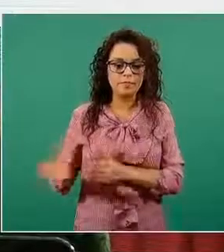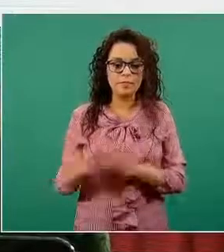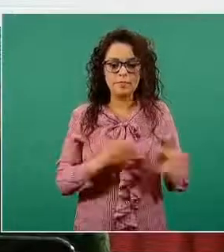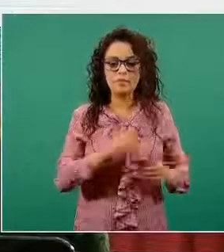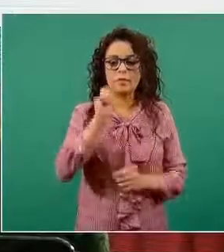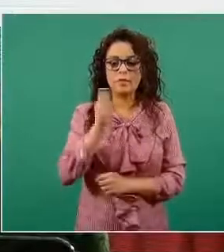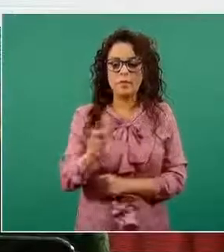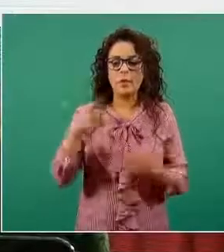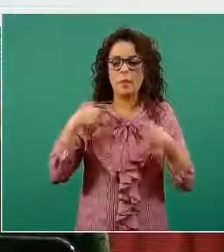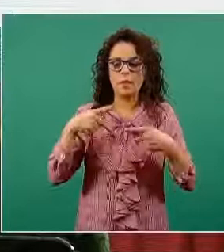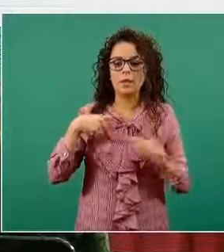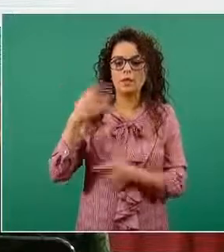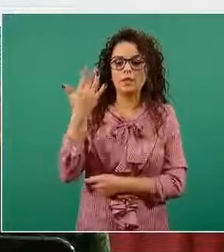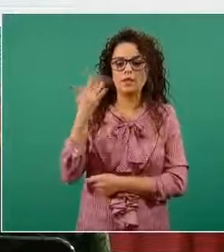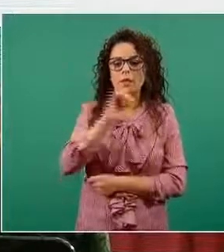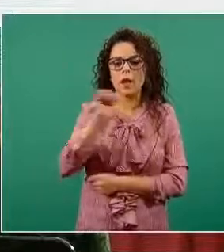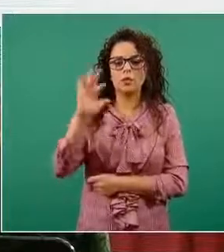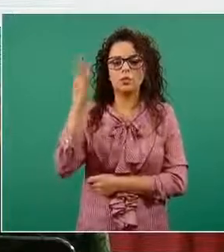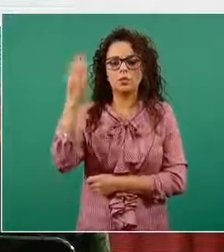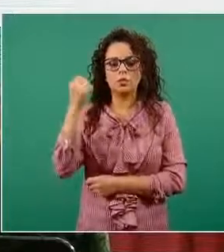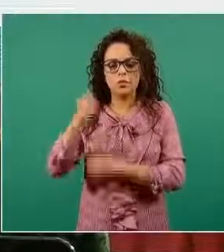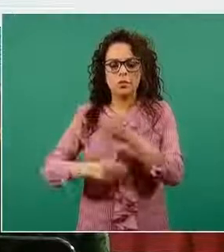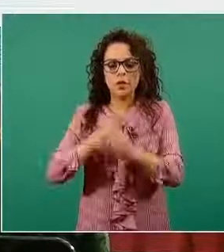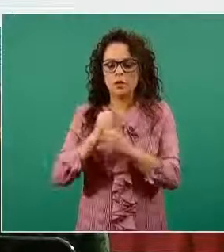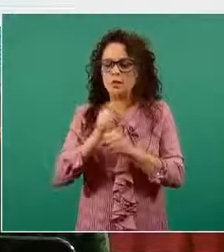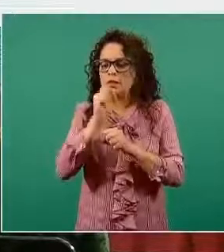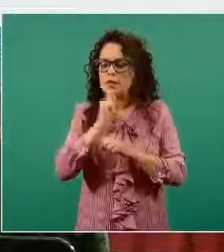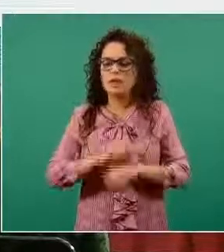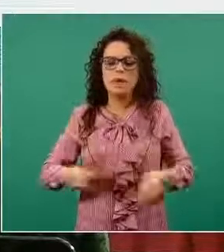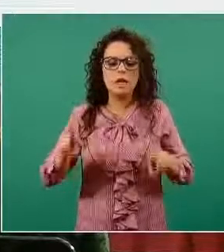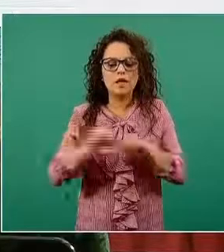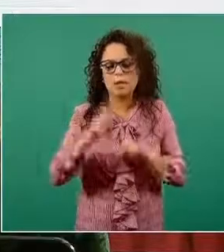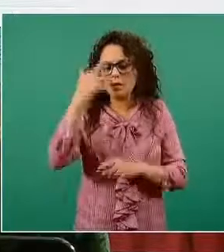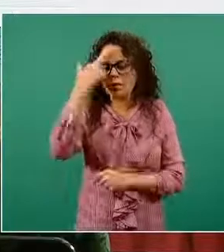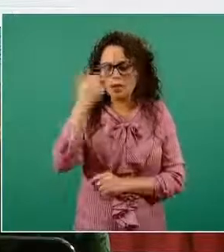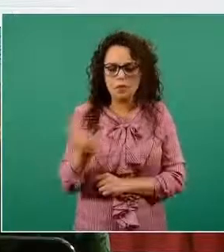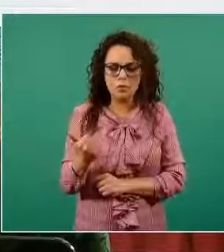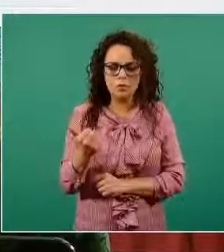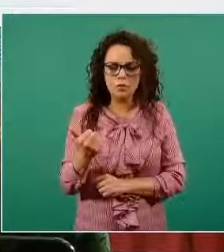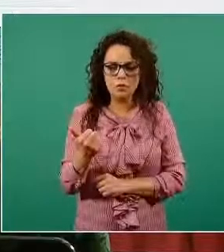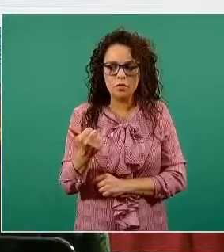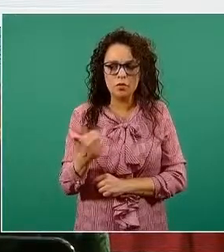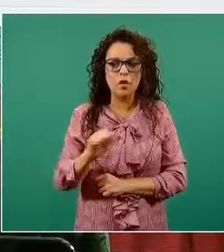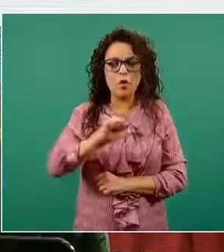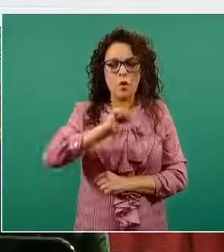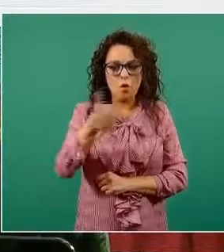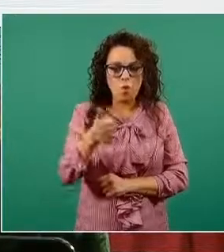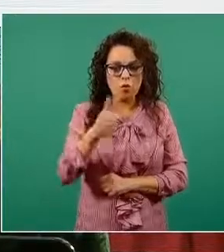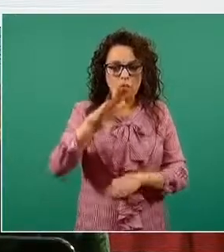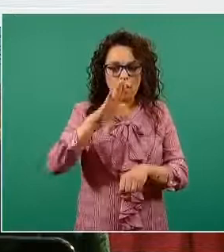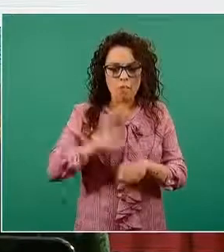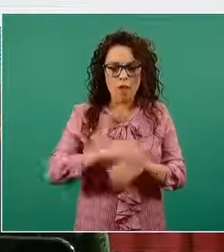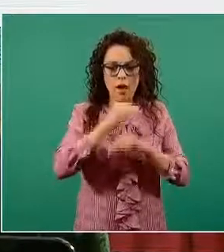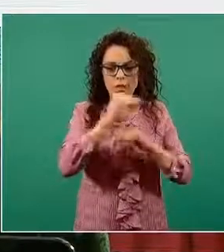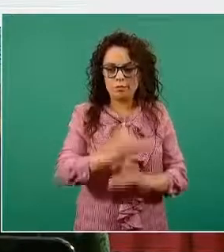mismo, es complementario, y en las demás categorías de edad irá conduciéndose la vacunación por este